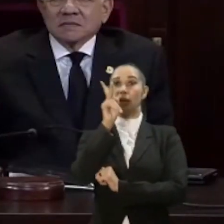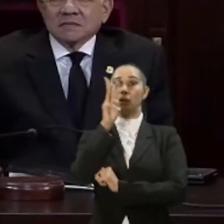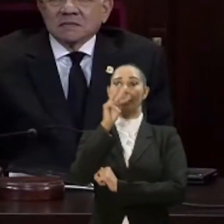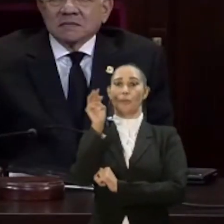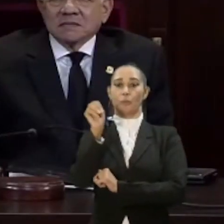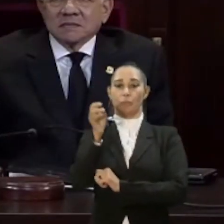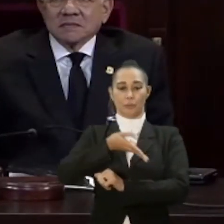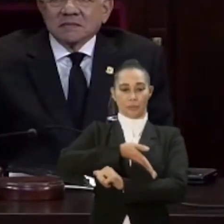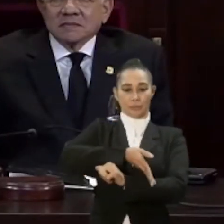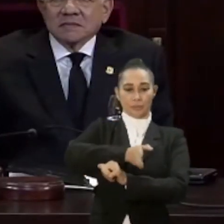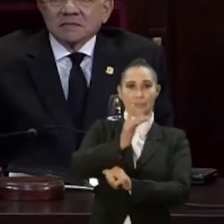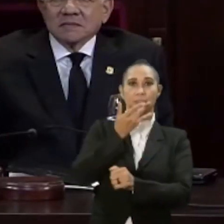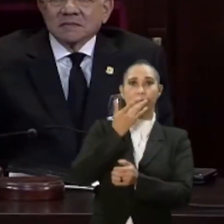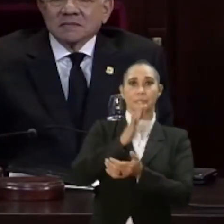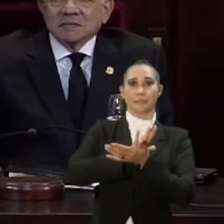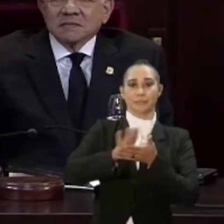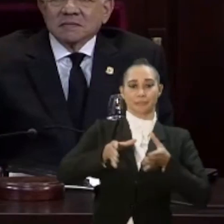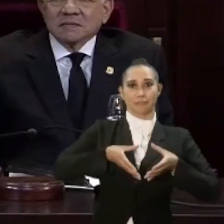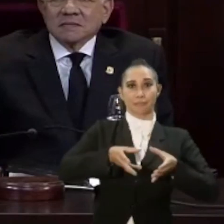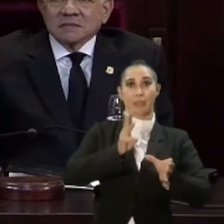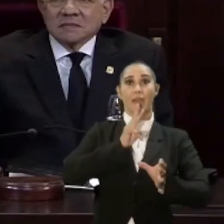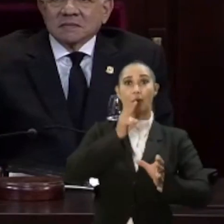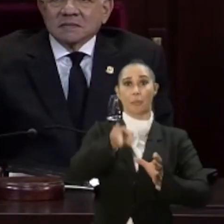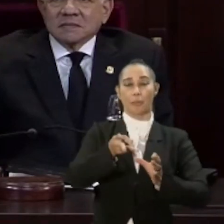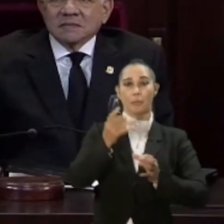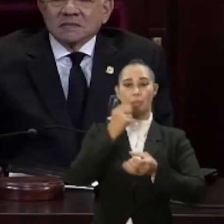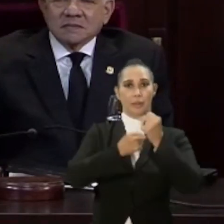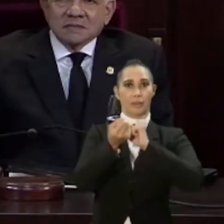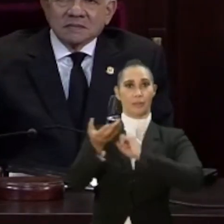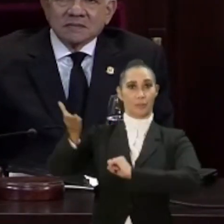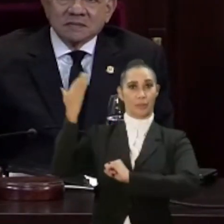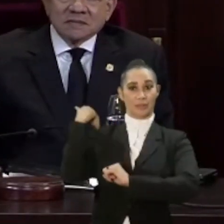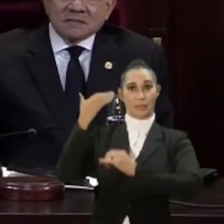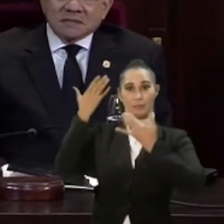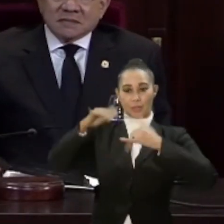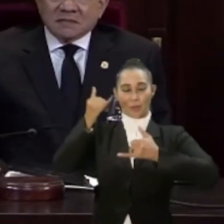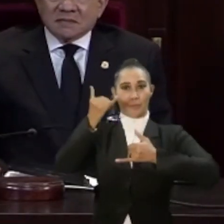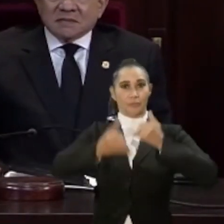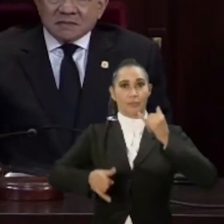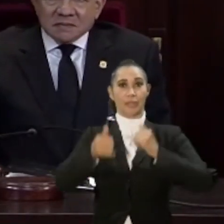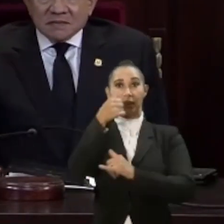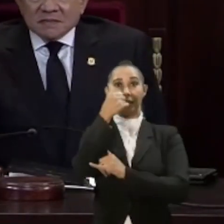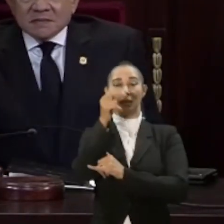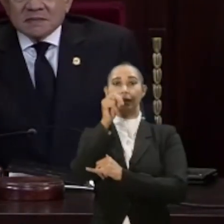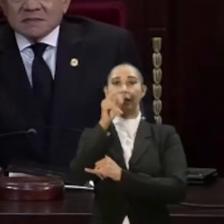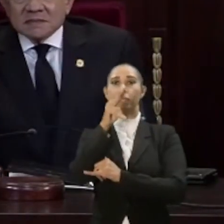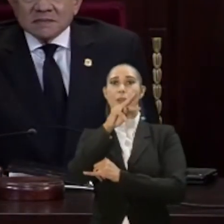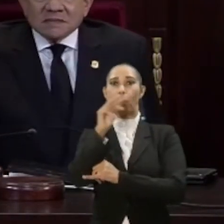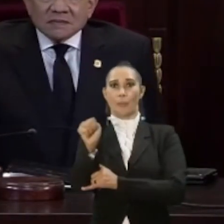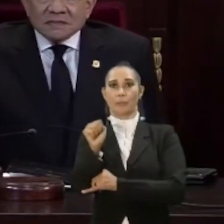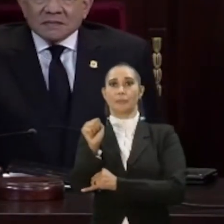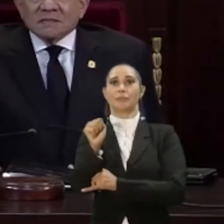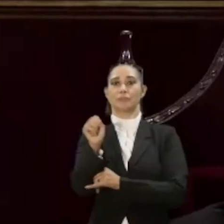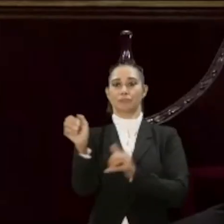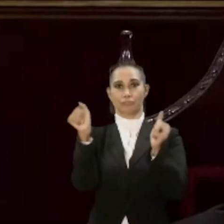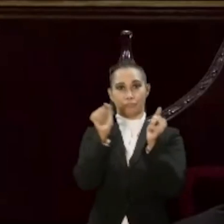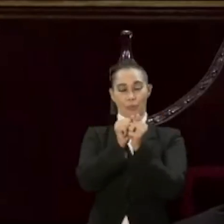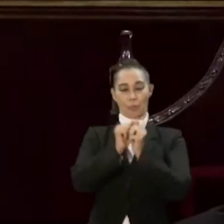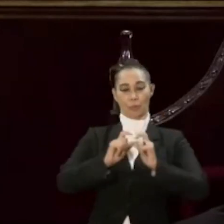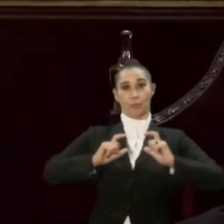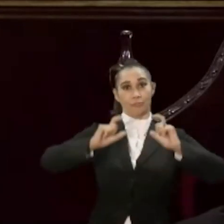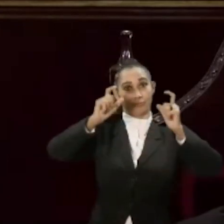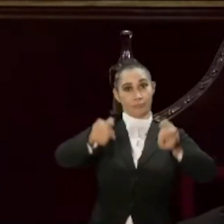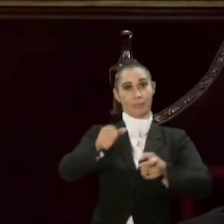cañadas. Solo el pasado año se concluyeron 10 kilómetros de cañada, conjuntamente con la entrega